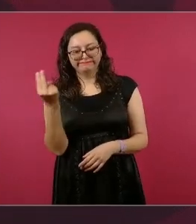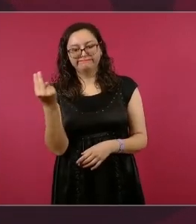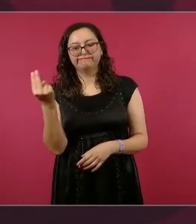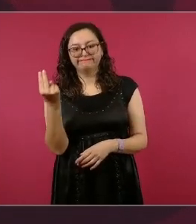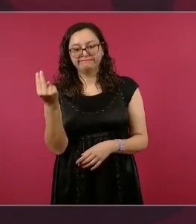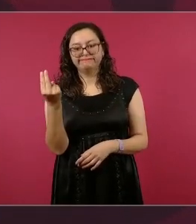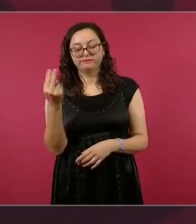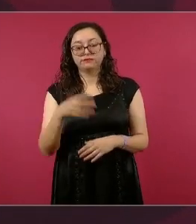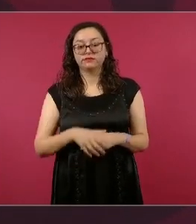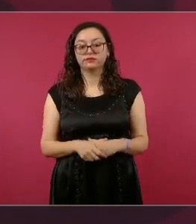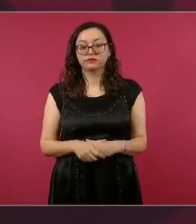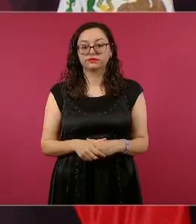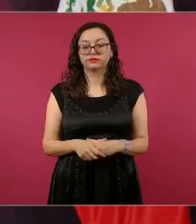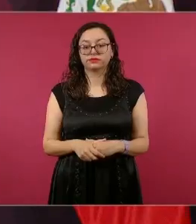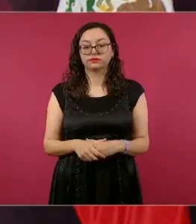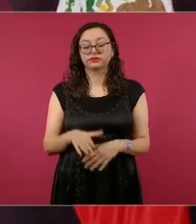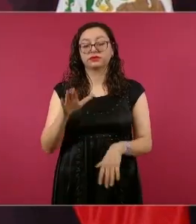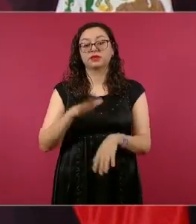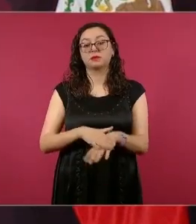todo los que no tienen